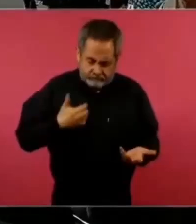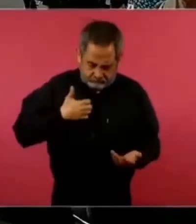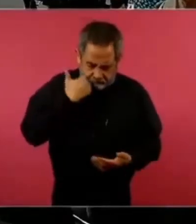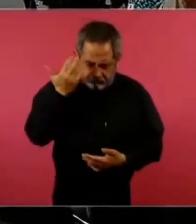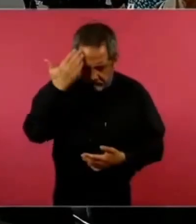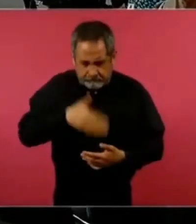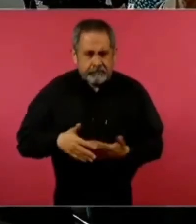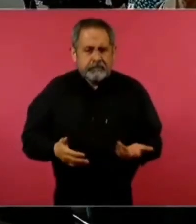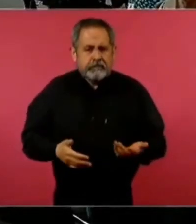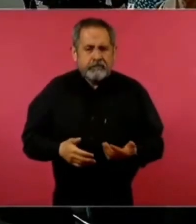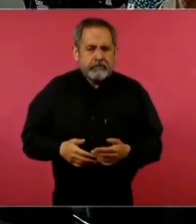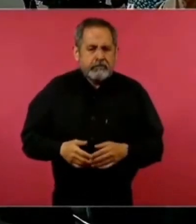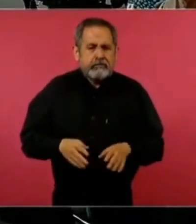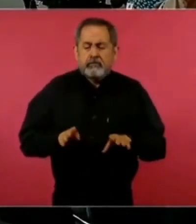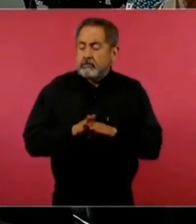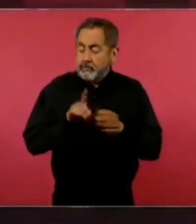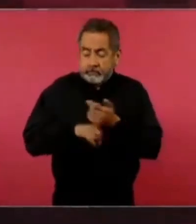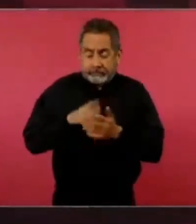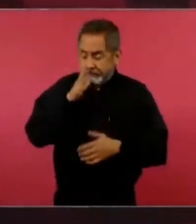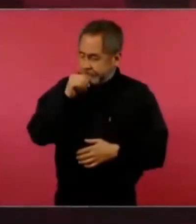y cómo se nos ha